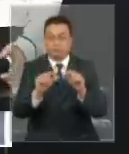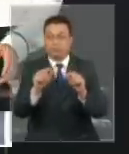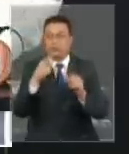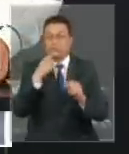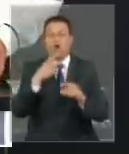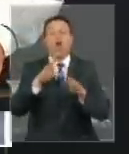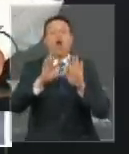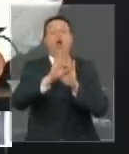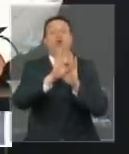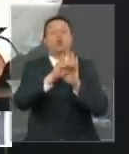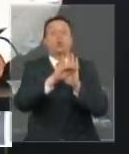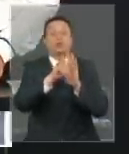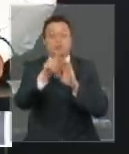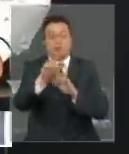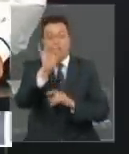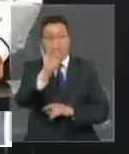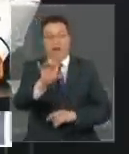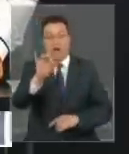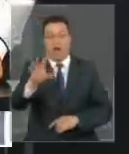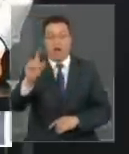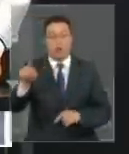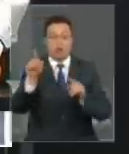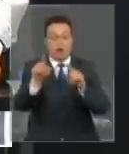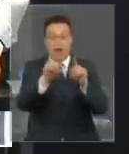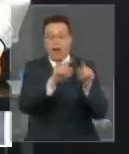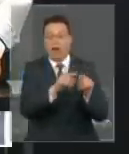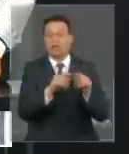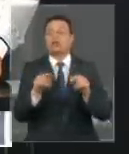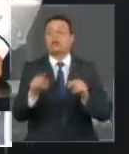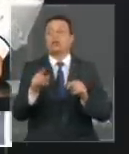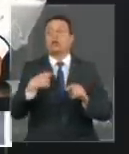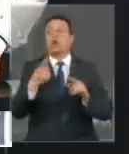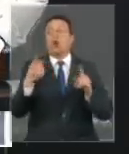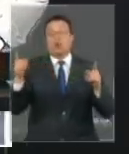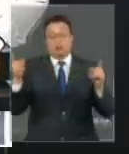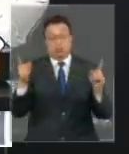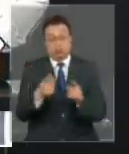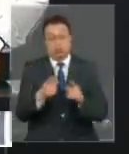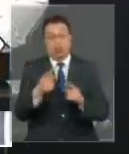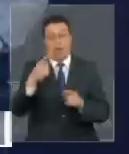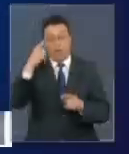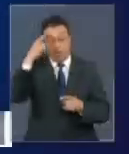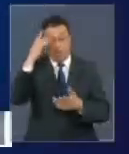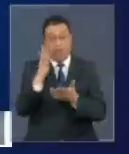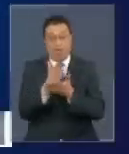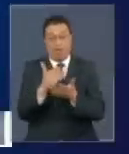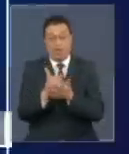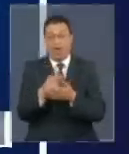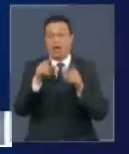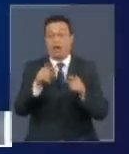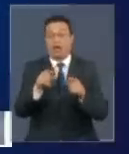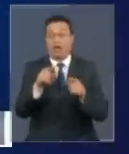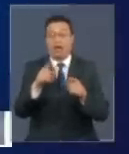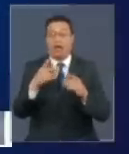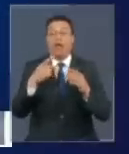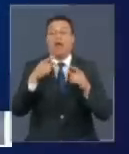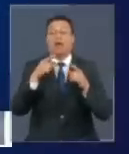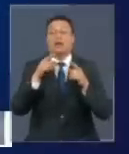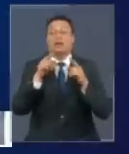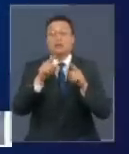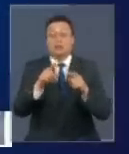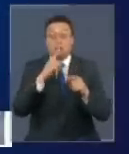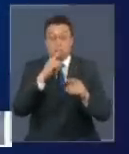formato de Twitter, como le hemos pedido a cada uno de ellos, que resuma su idea a fuerza. El alcalde Daniel Jadue, tenemos